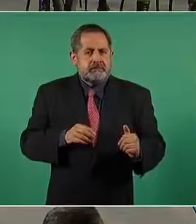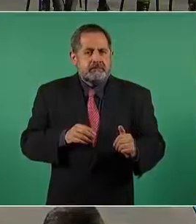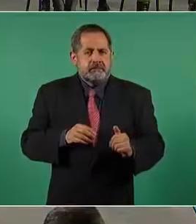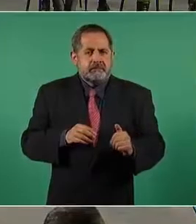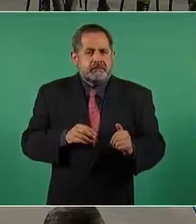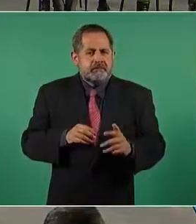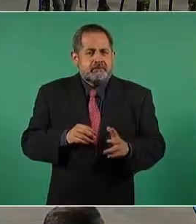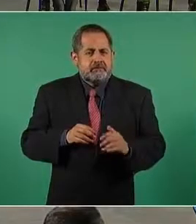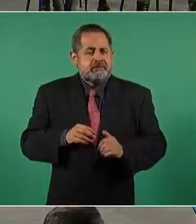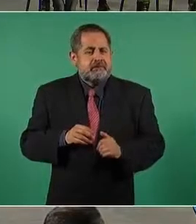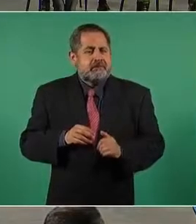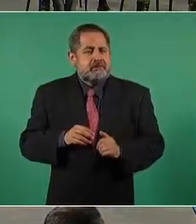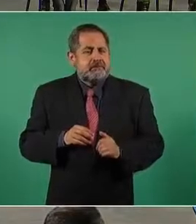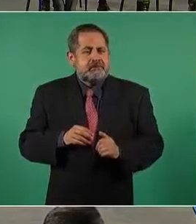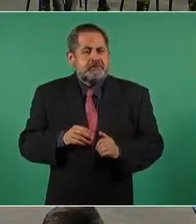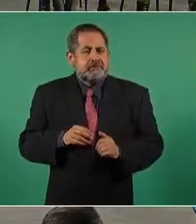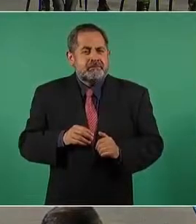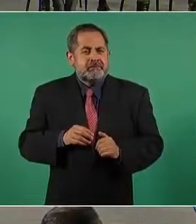él